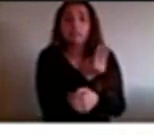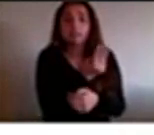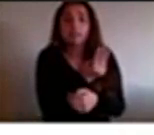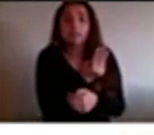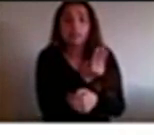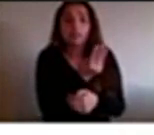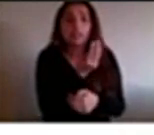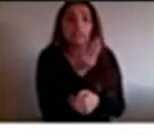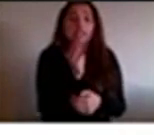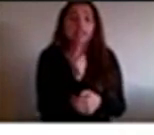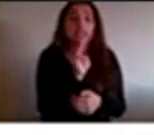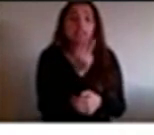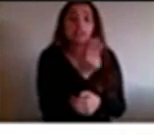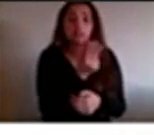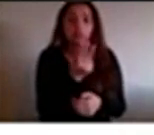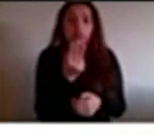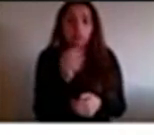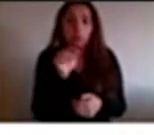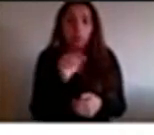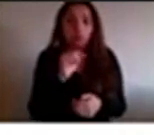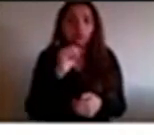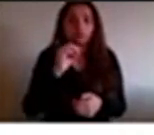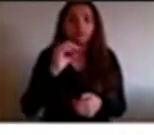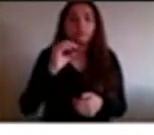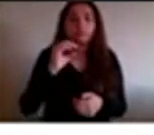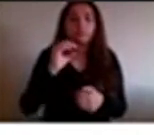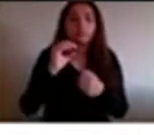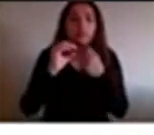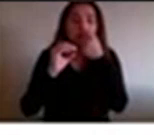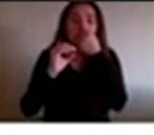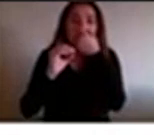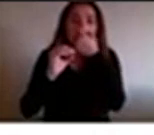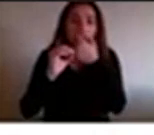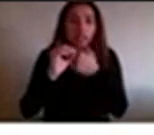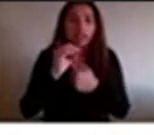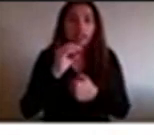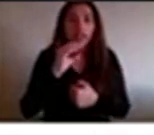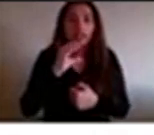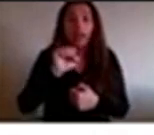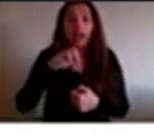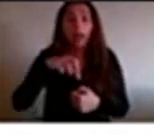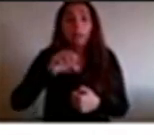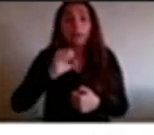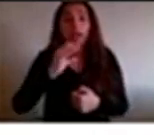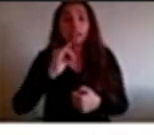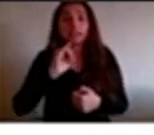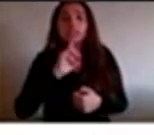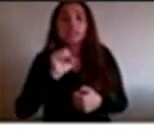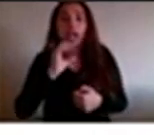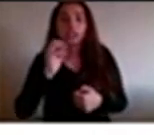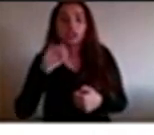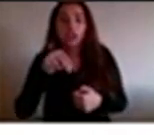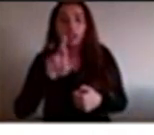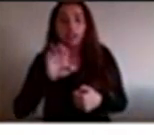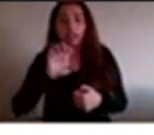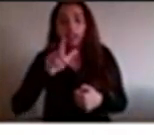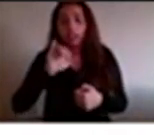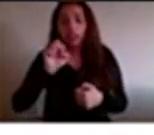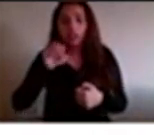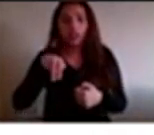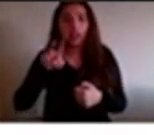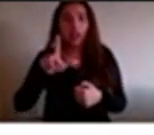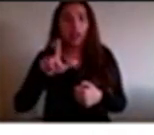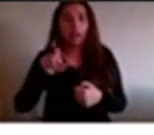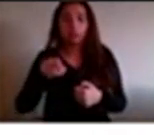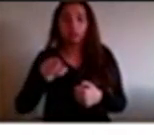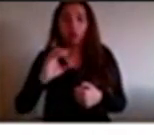www.capacitacionregional.org y ahí les van a aparecer unos botones en la parte superior, pinchan en la agenda y ahí les van a aparecer las opciones si